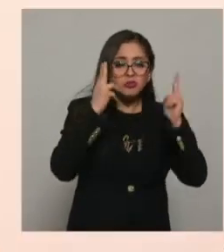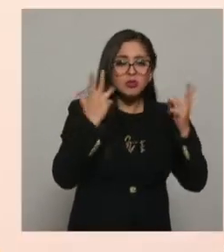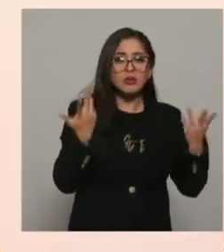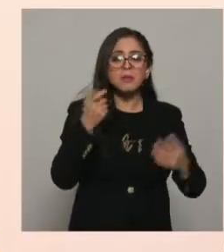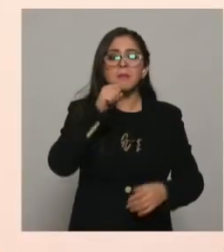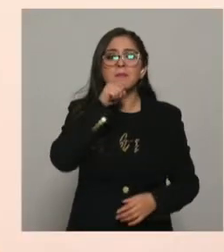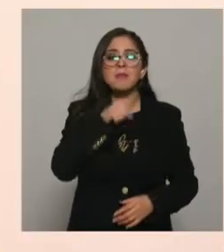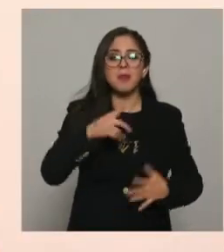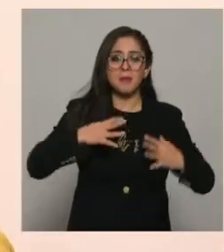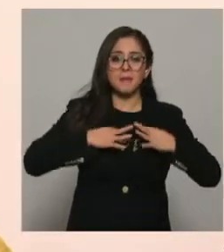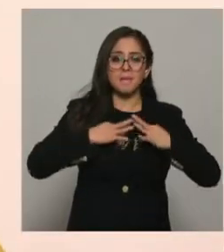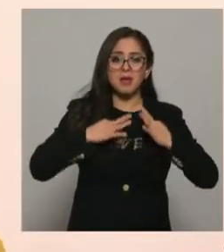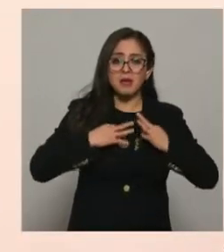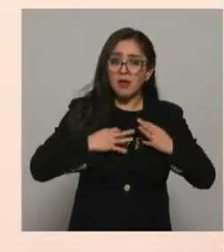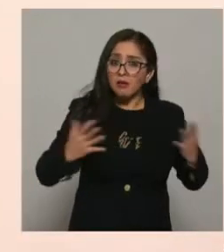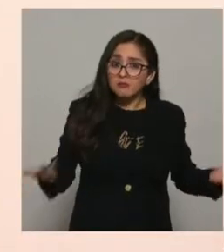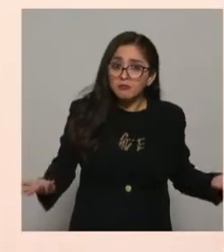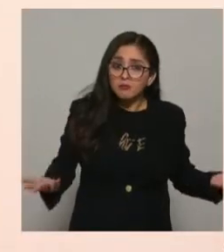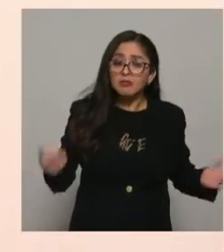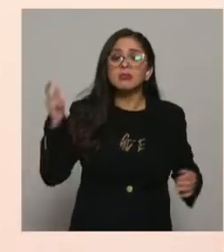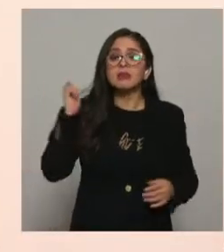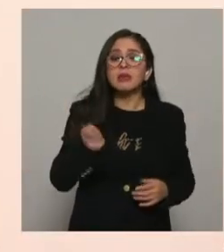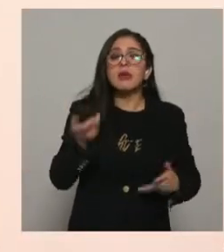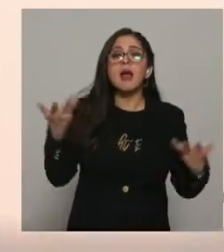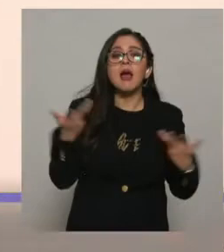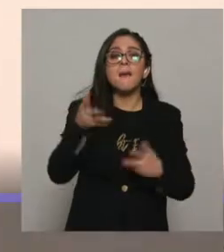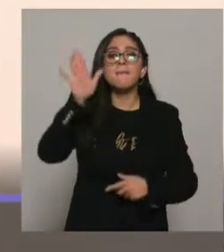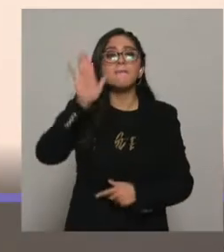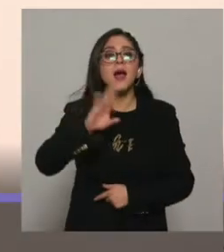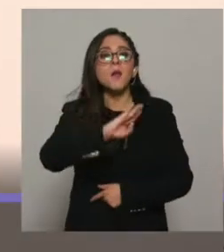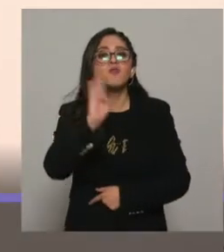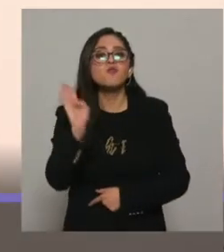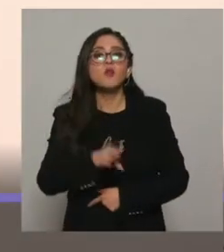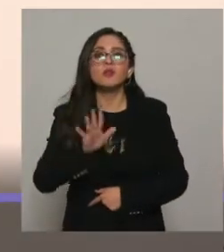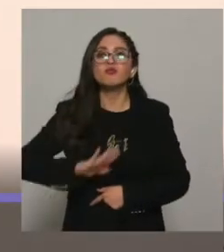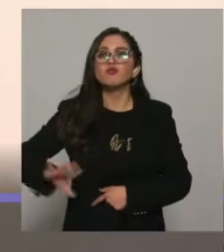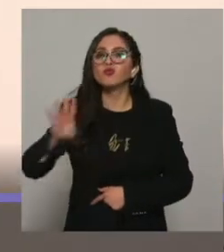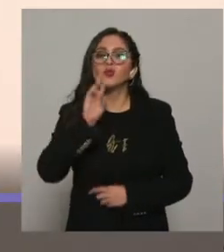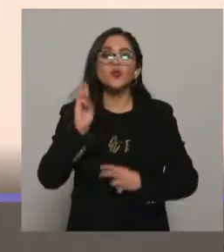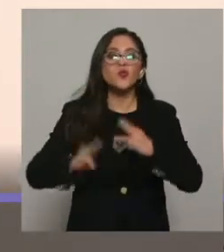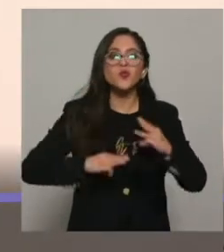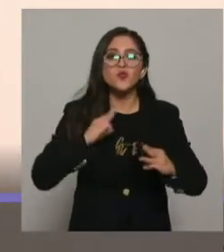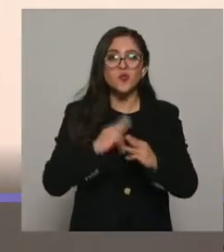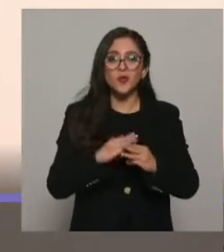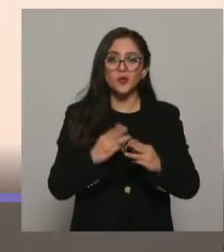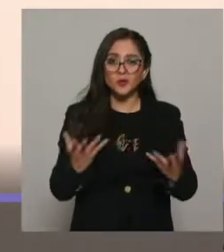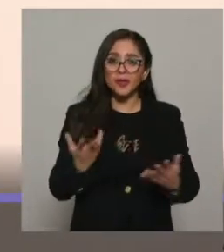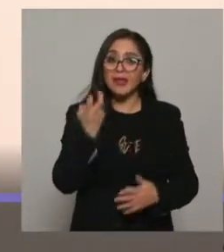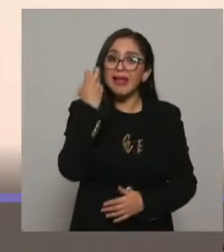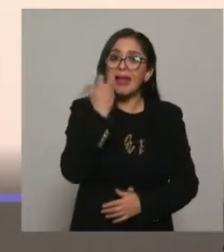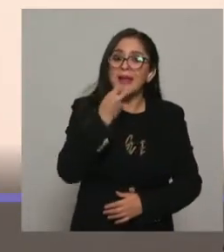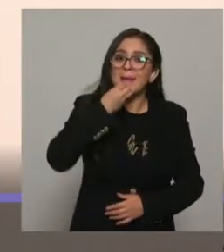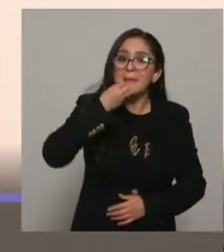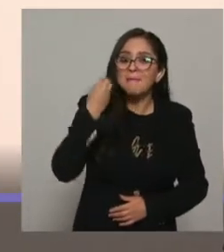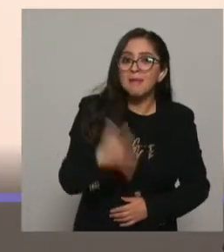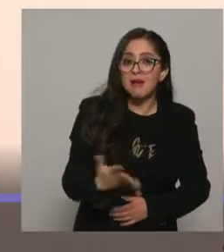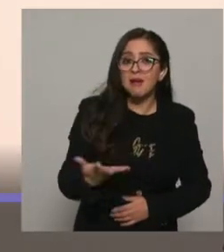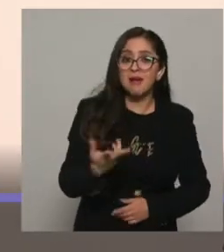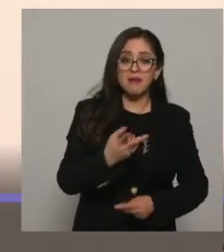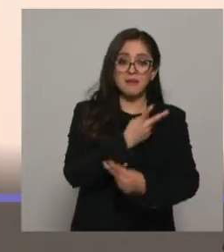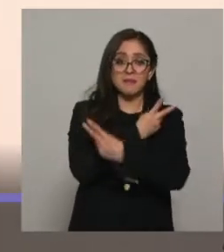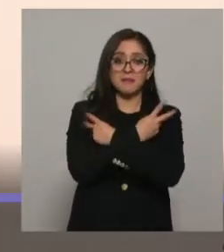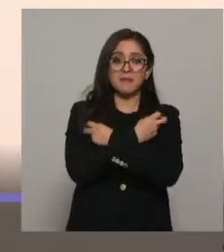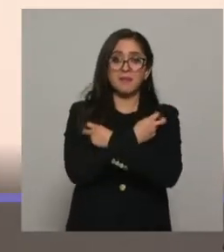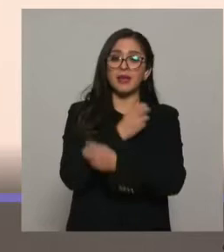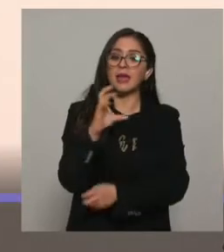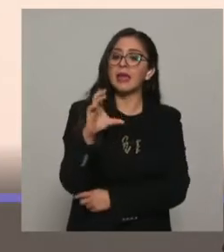todo el mundo la fiesta. Entonces eso nos da mucho gusto, porque las Catrinas ya todo el mundo las